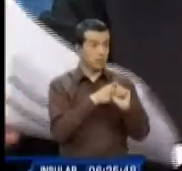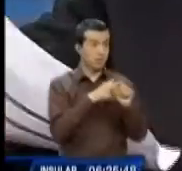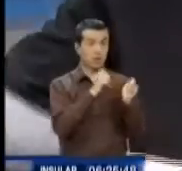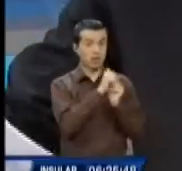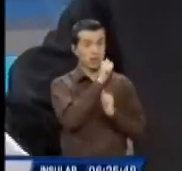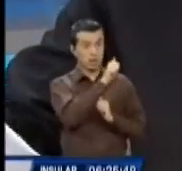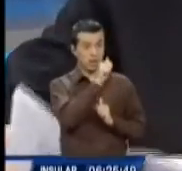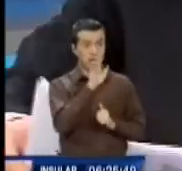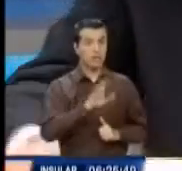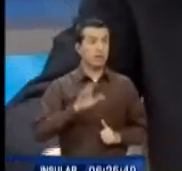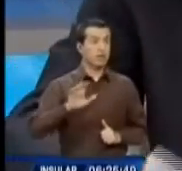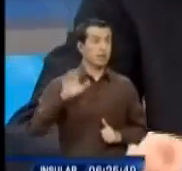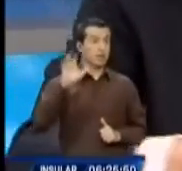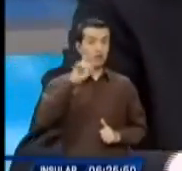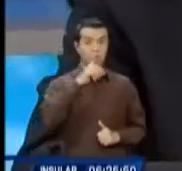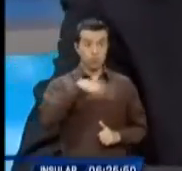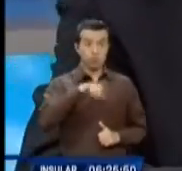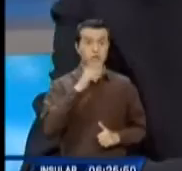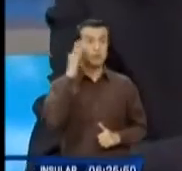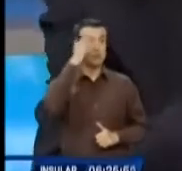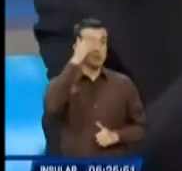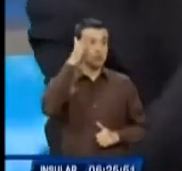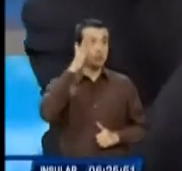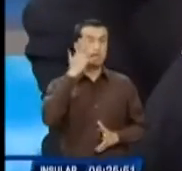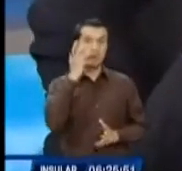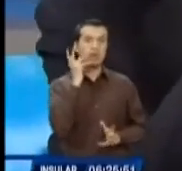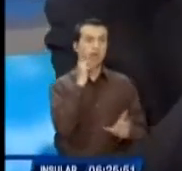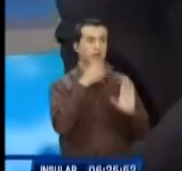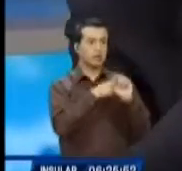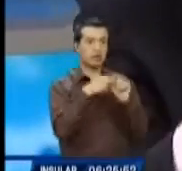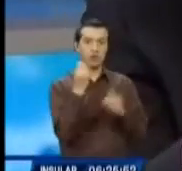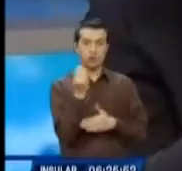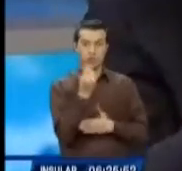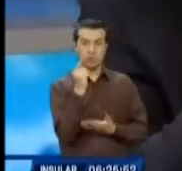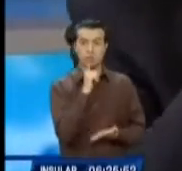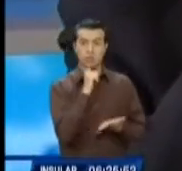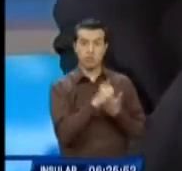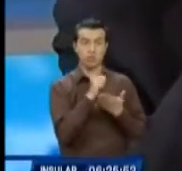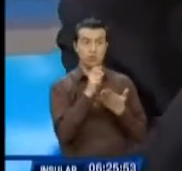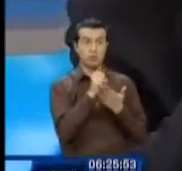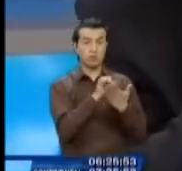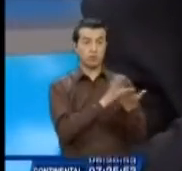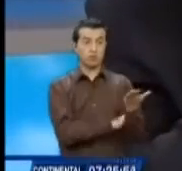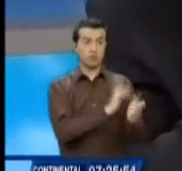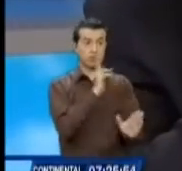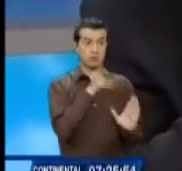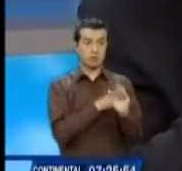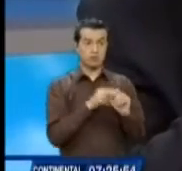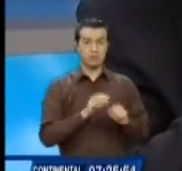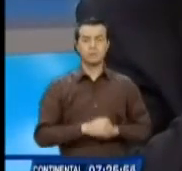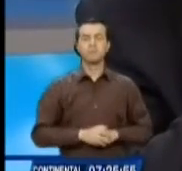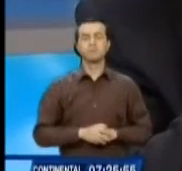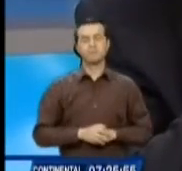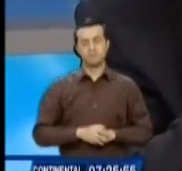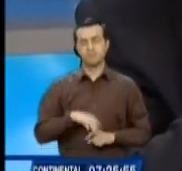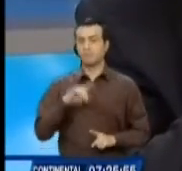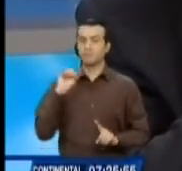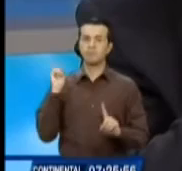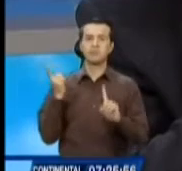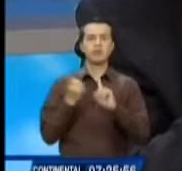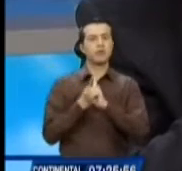cada localidad donde vayan a desarrollar estos proyectos. Sí, bueno, primero la idea